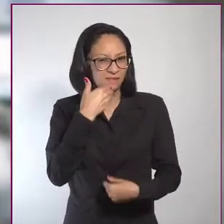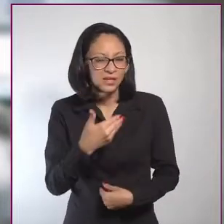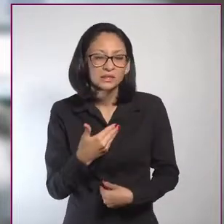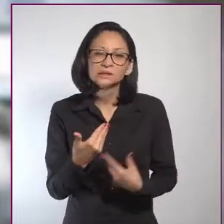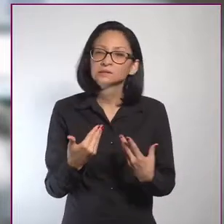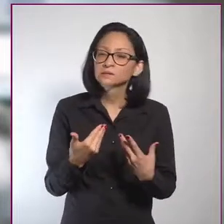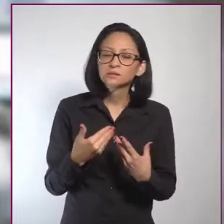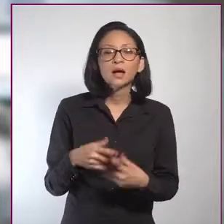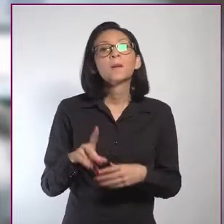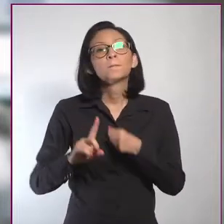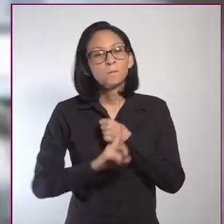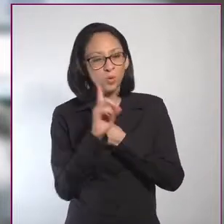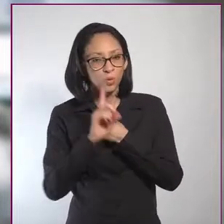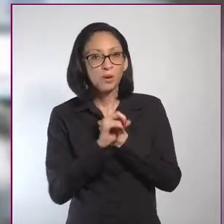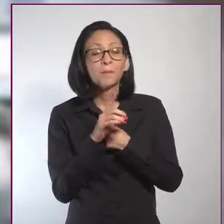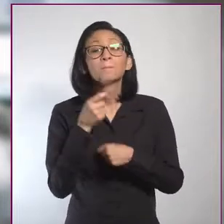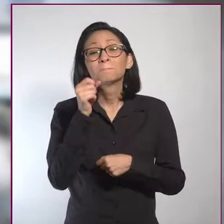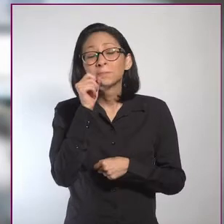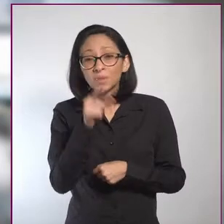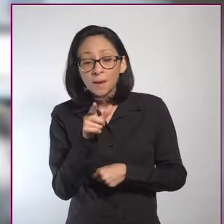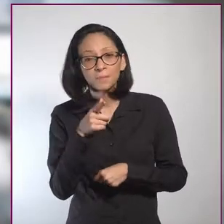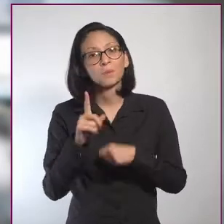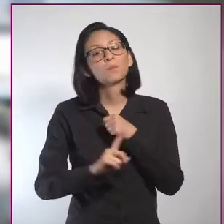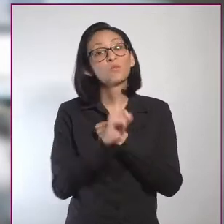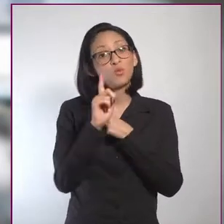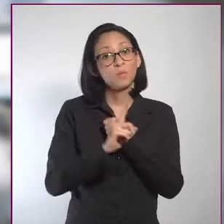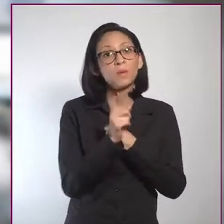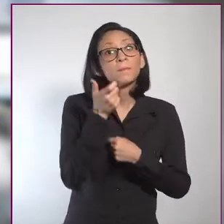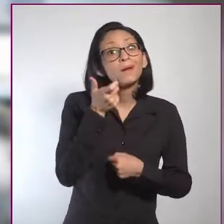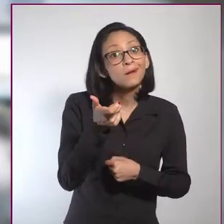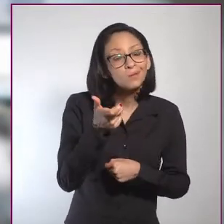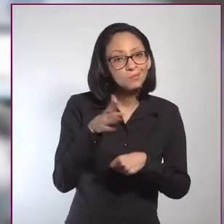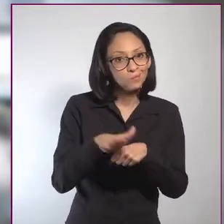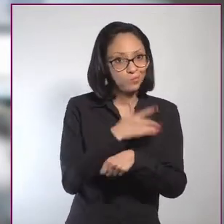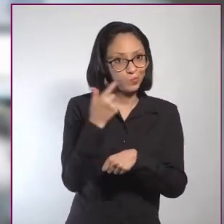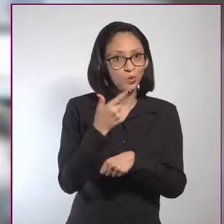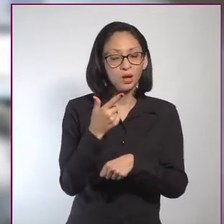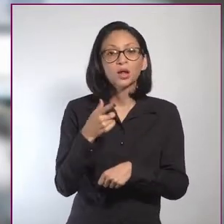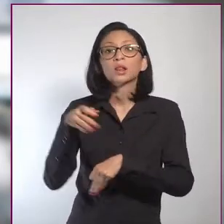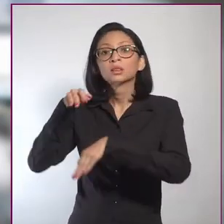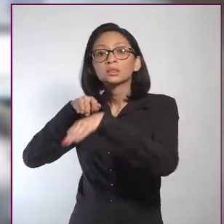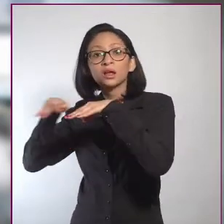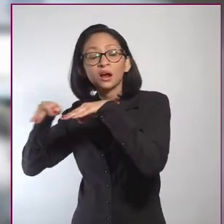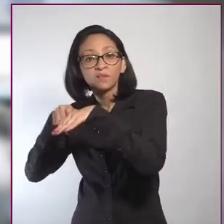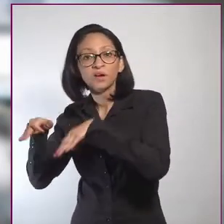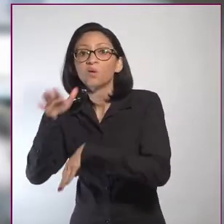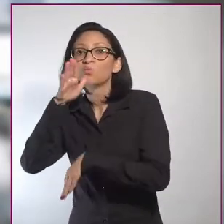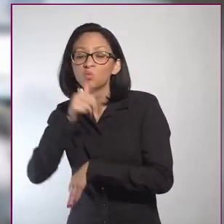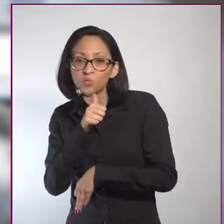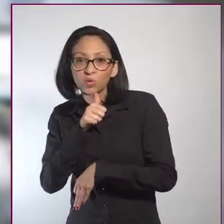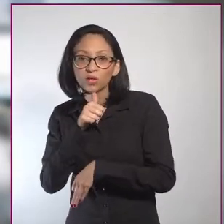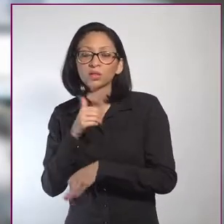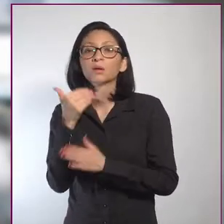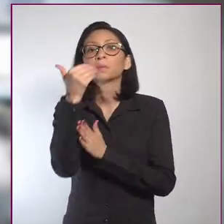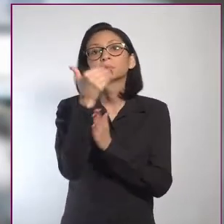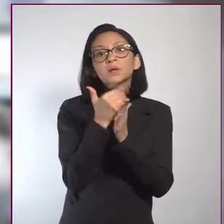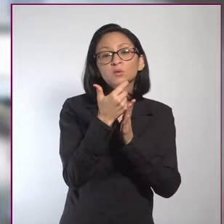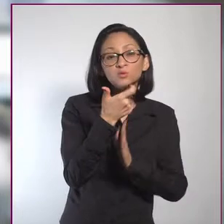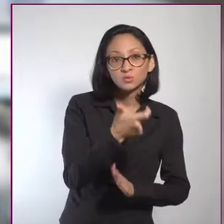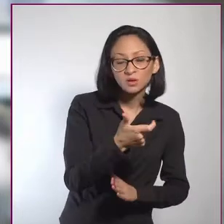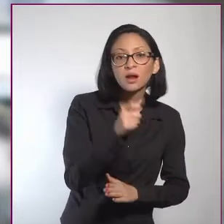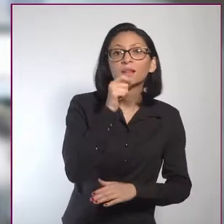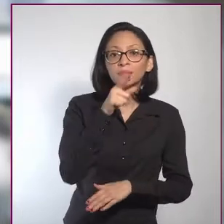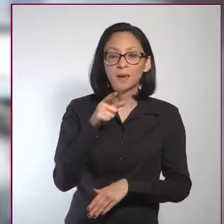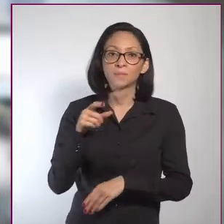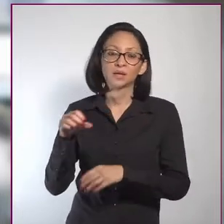consecuencias económicas son gravísimas. Muchas personas perderán años de vida laboral y los costos que tanto sus familias como el sistema de